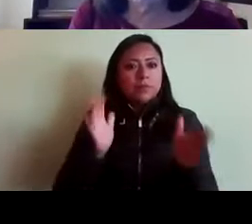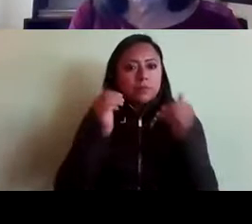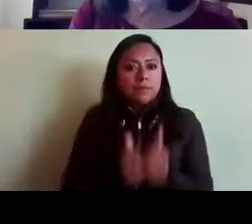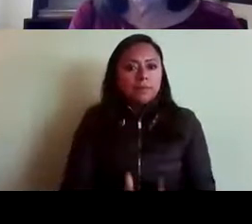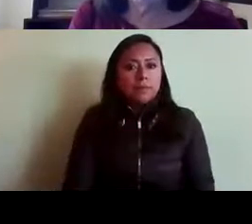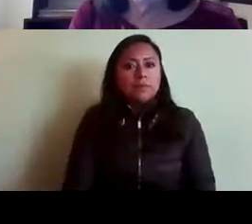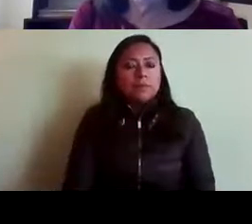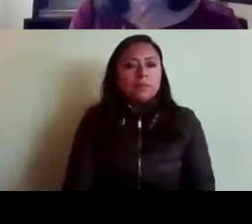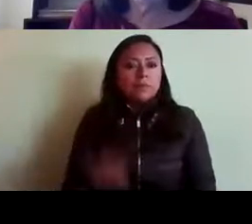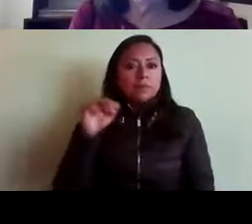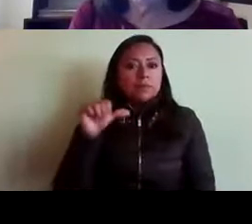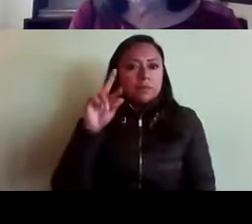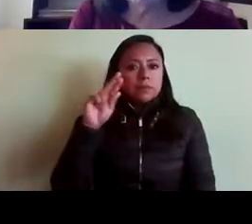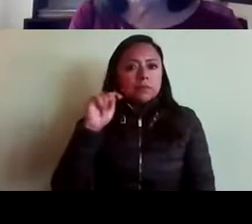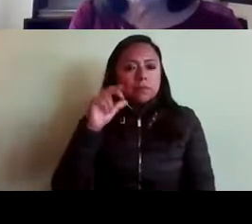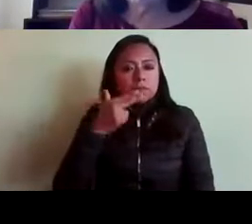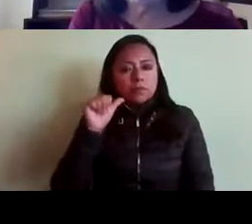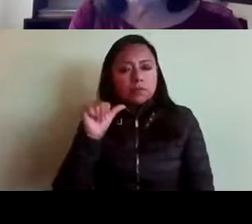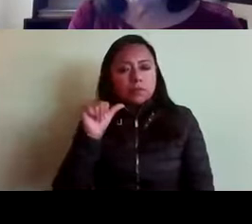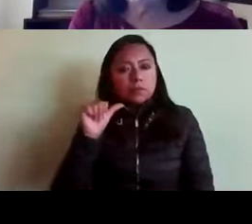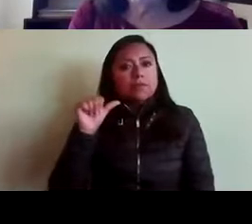Marta Soledad Ávila Aventura.